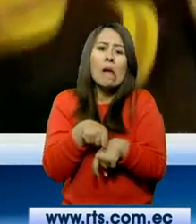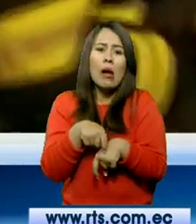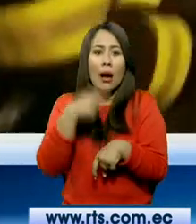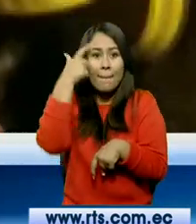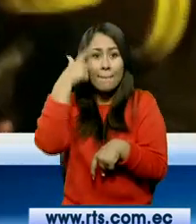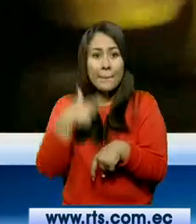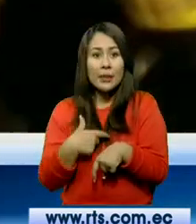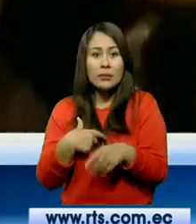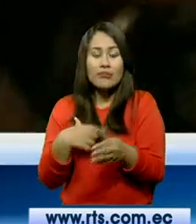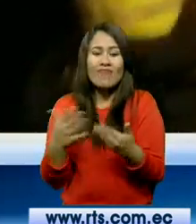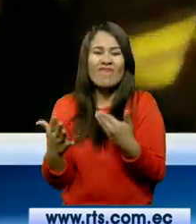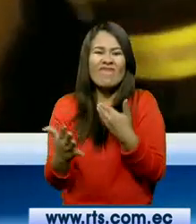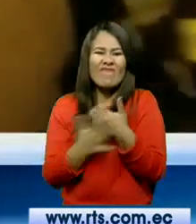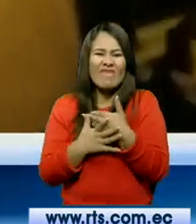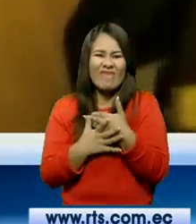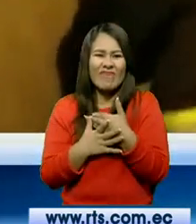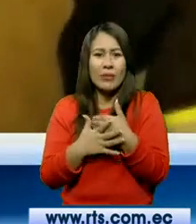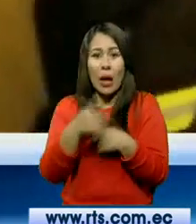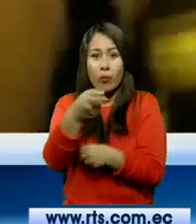vehículo liviano.